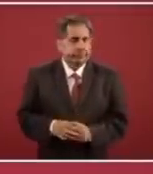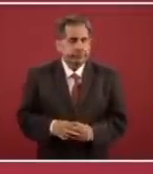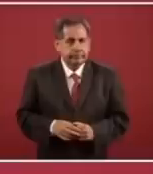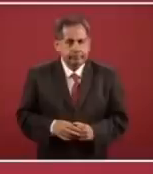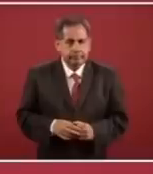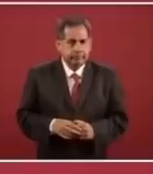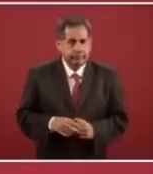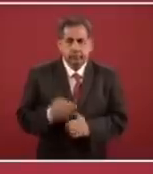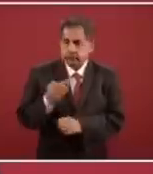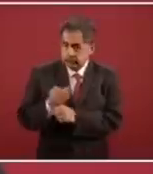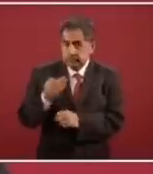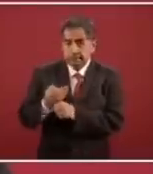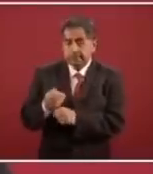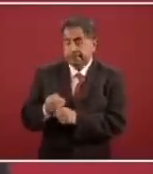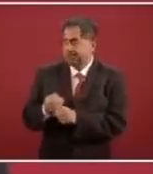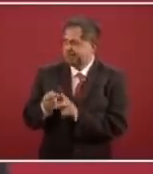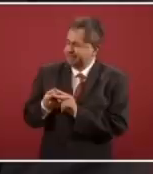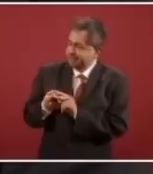está empezando,